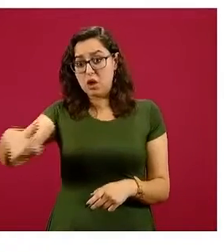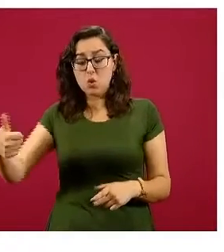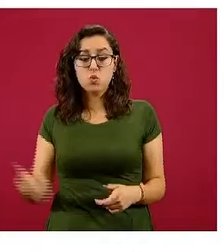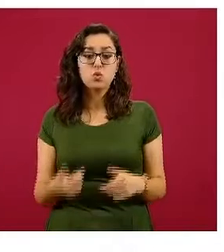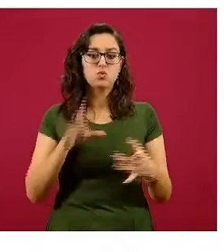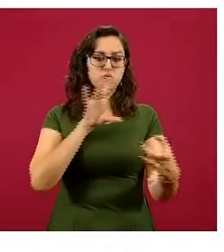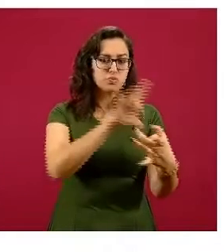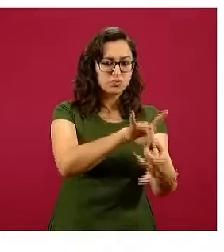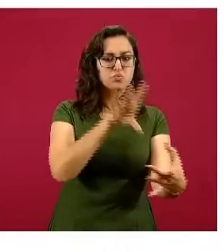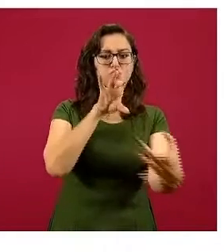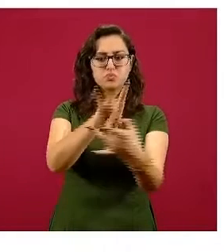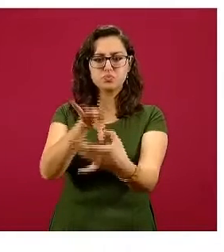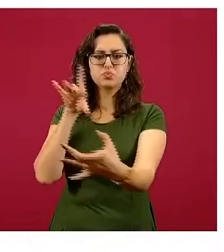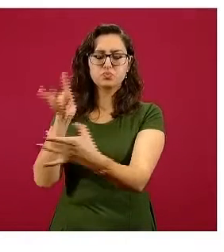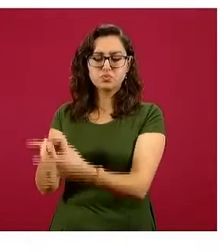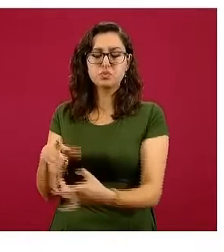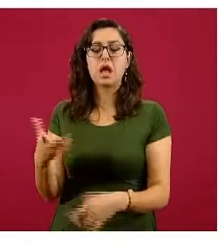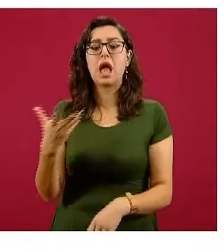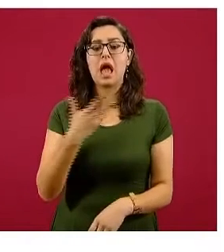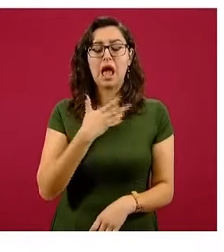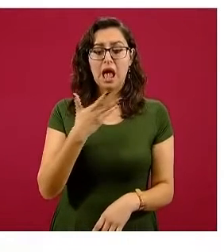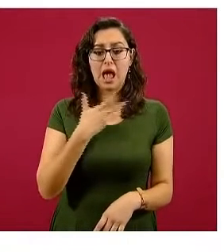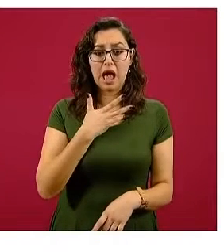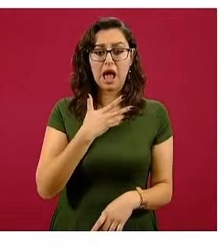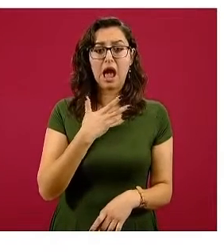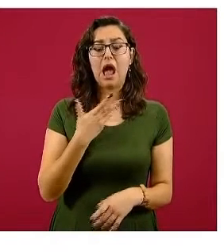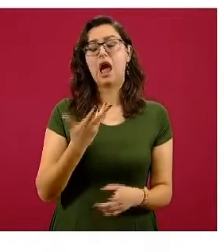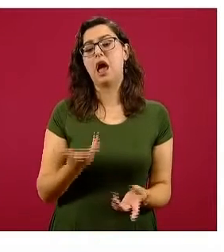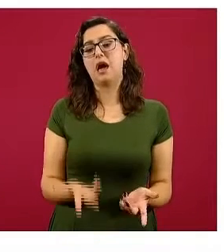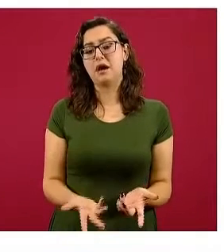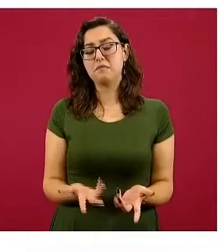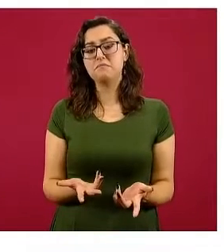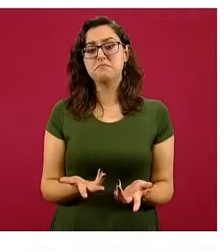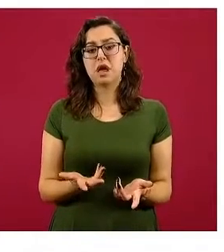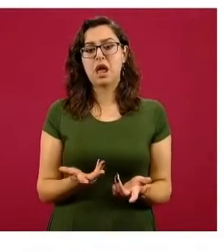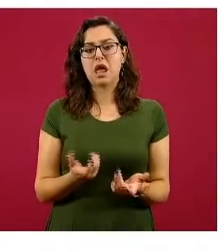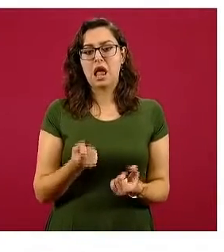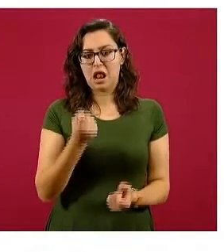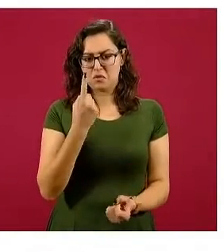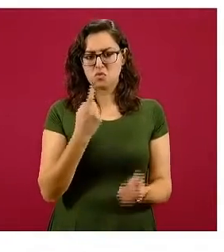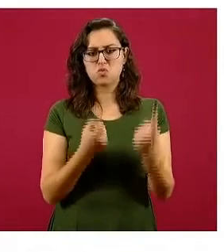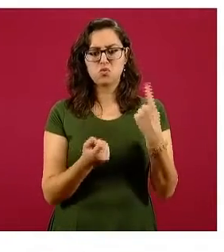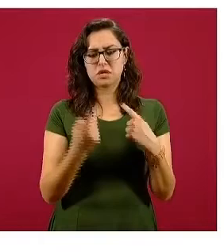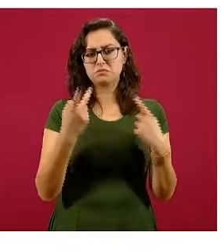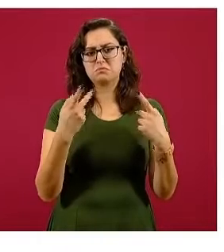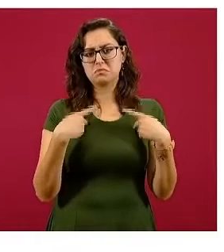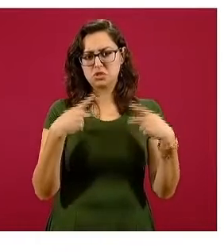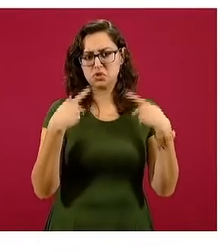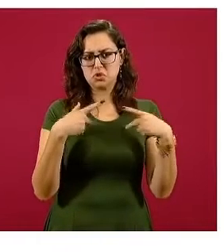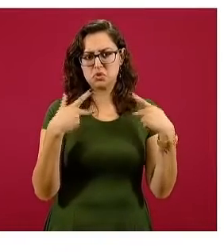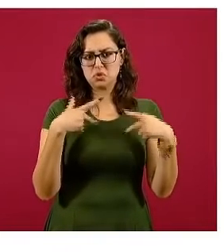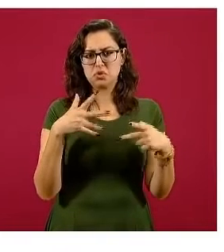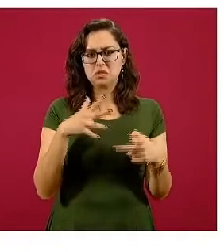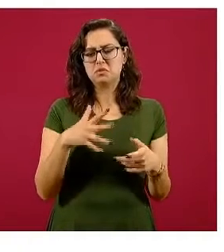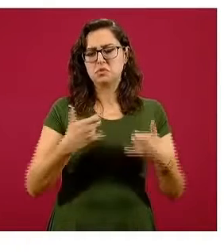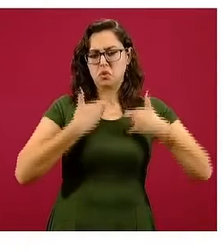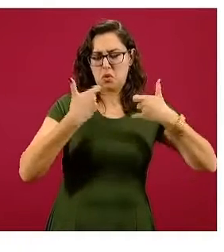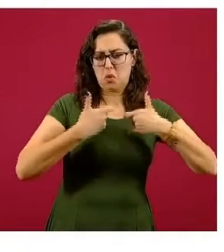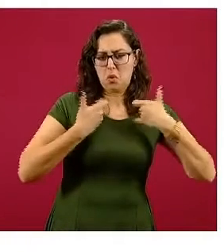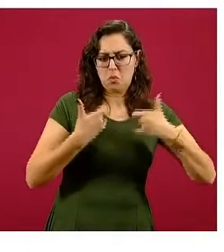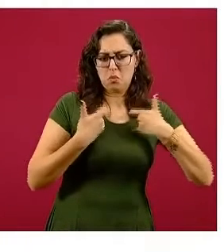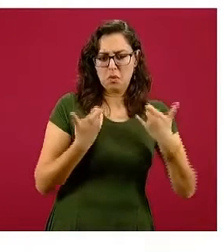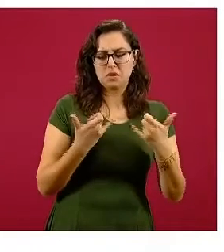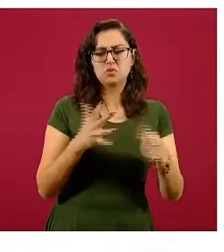diferentes grupos poblacionales. Tenemos métodos específicos y muy aceptables, por ejemplo, para la población adolescente.